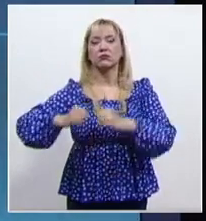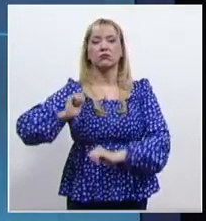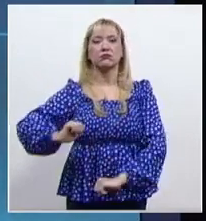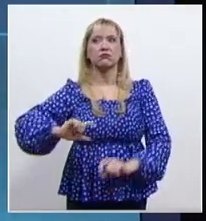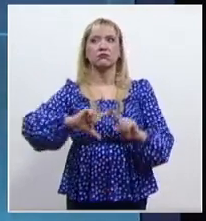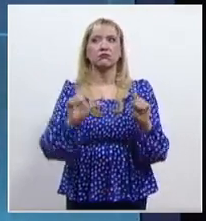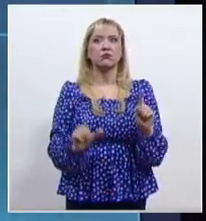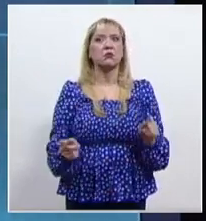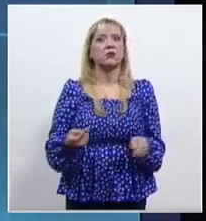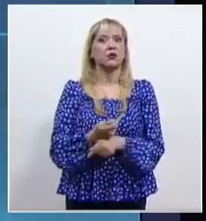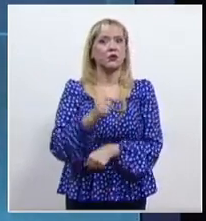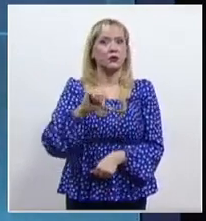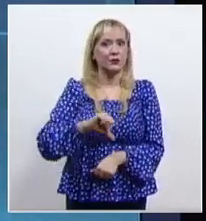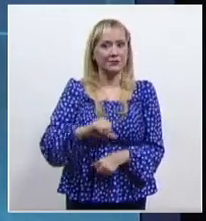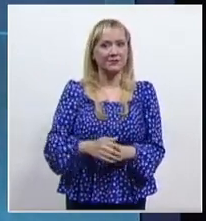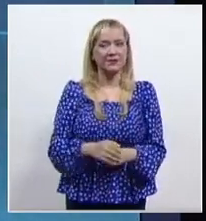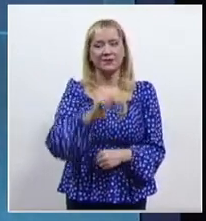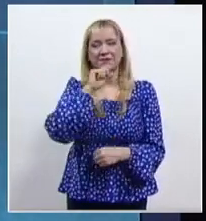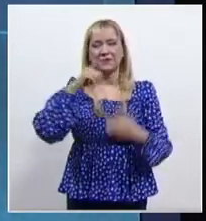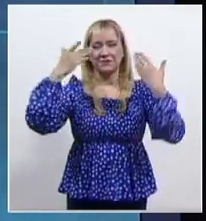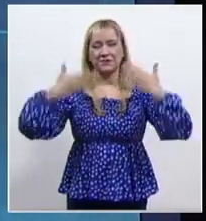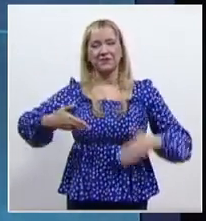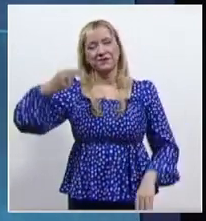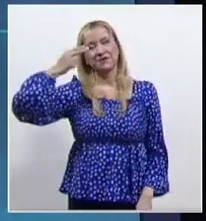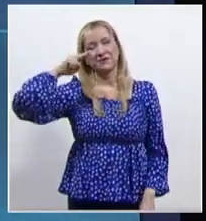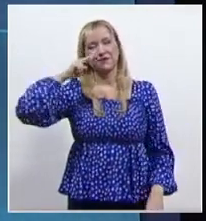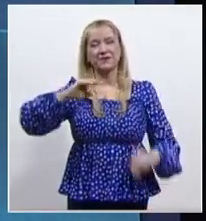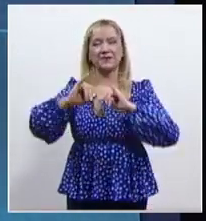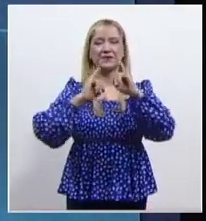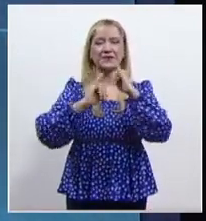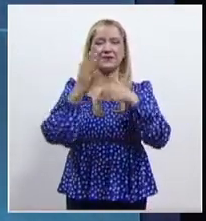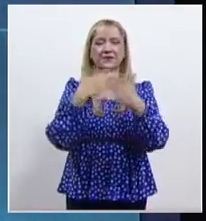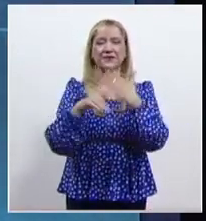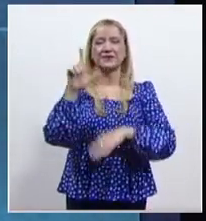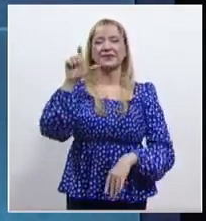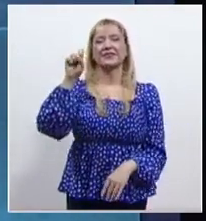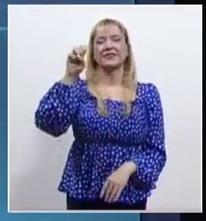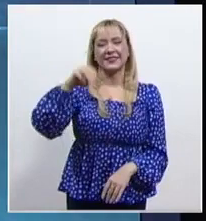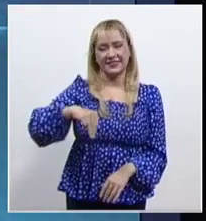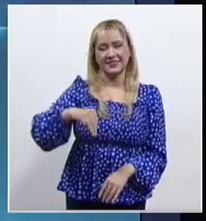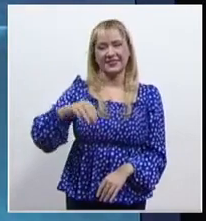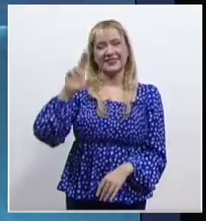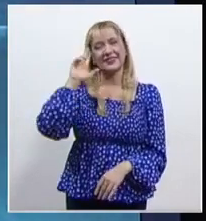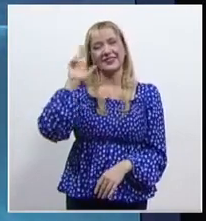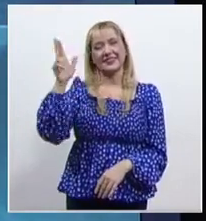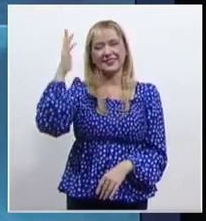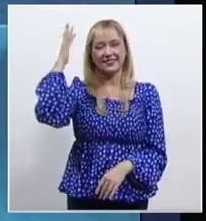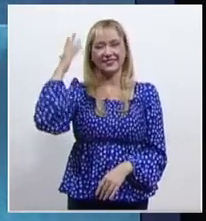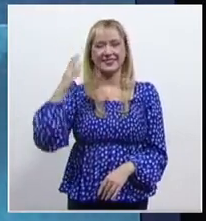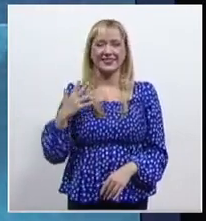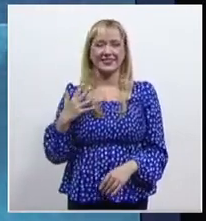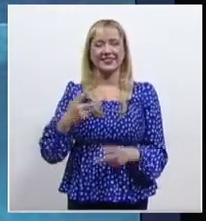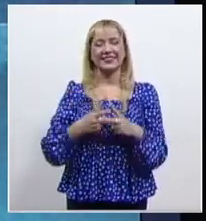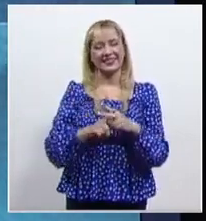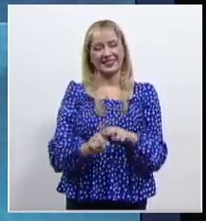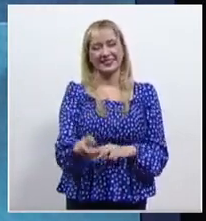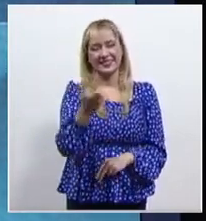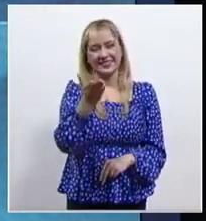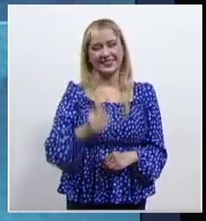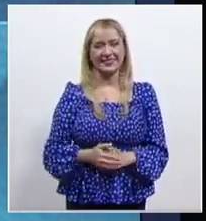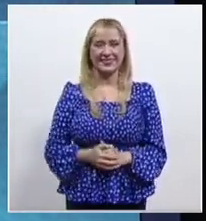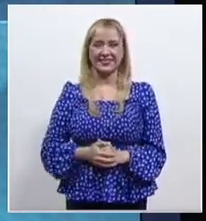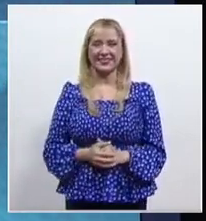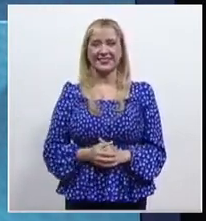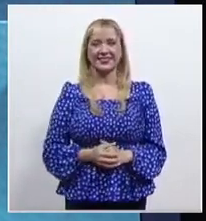Federación. Saludamos con gusto a nuestra compañera Nidia Díaz en la interpretación en lengua de señas mexicana. Hola, Nidia. Y es así como